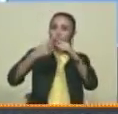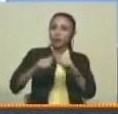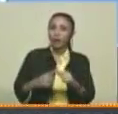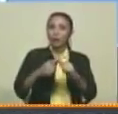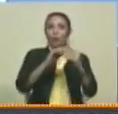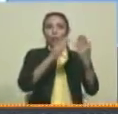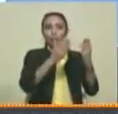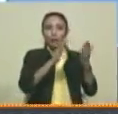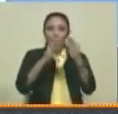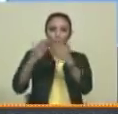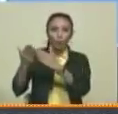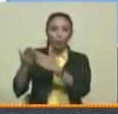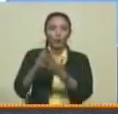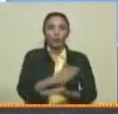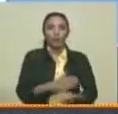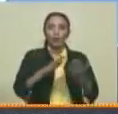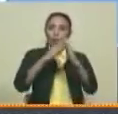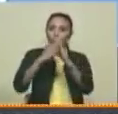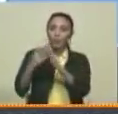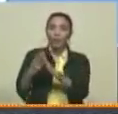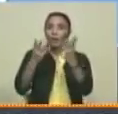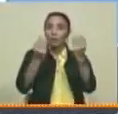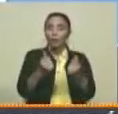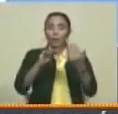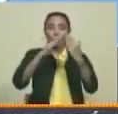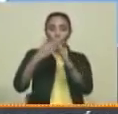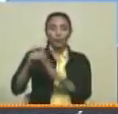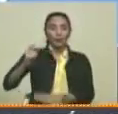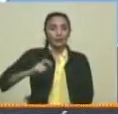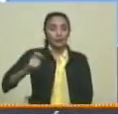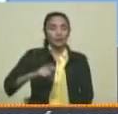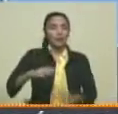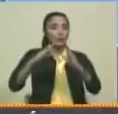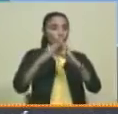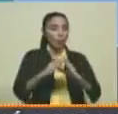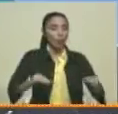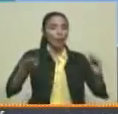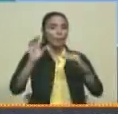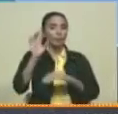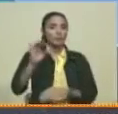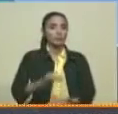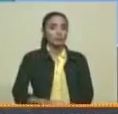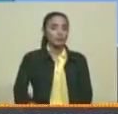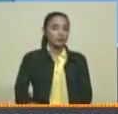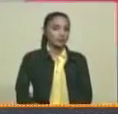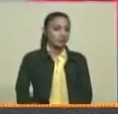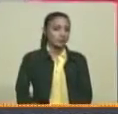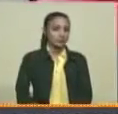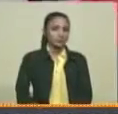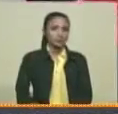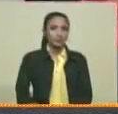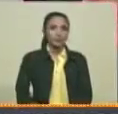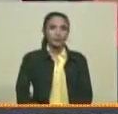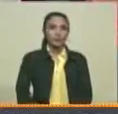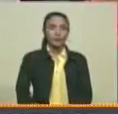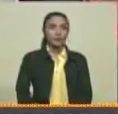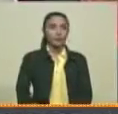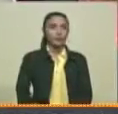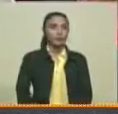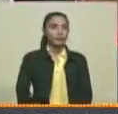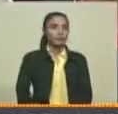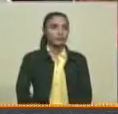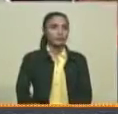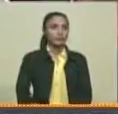existentes y del número de comunas necesarias a lo largo y ancho del país. plan de crecimiento y expansión de las